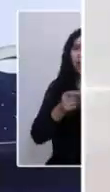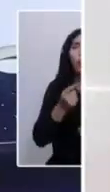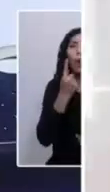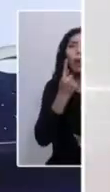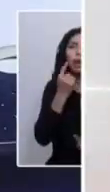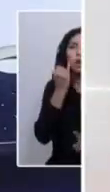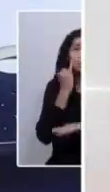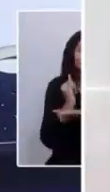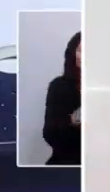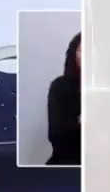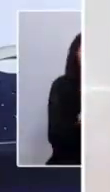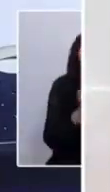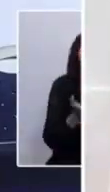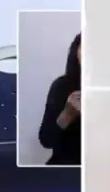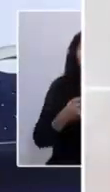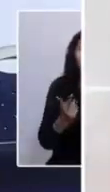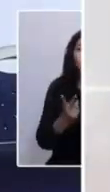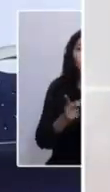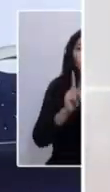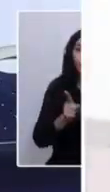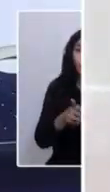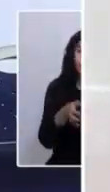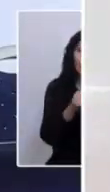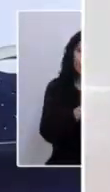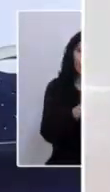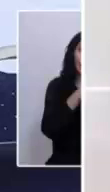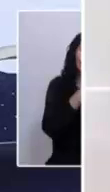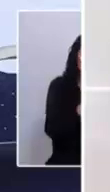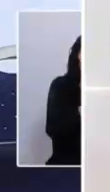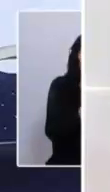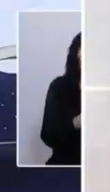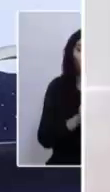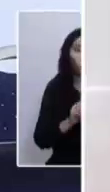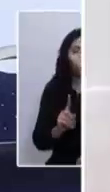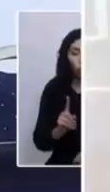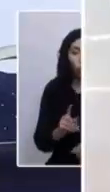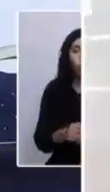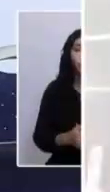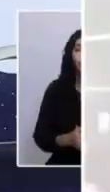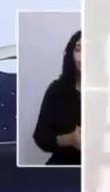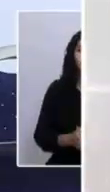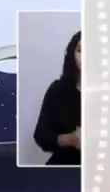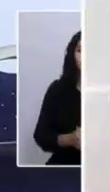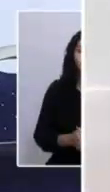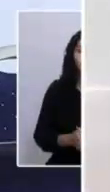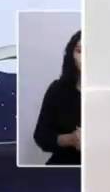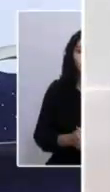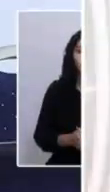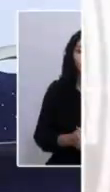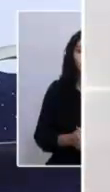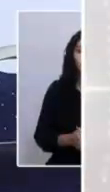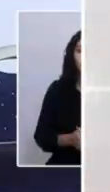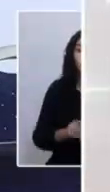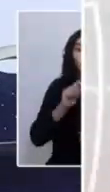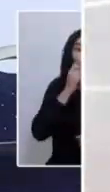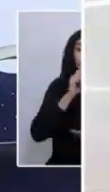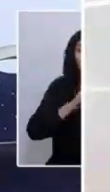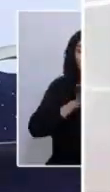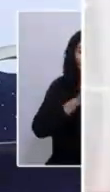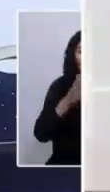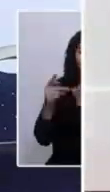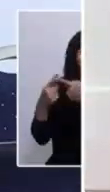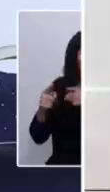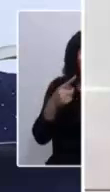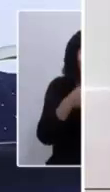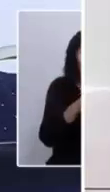ahora, pero es algo que ya se anunciaba que iba a pasar así si no se lograban articular acuerdos. Por lo tanto,